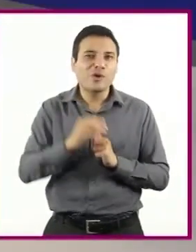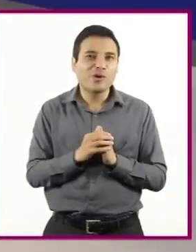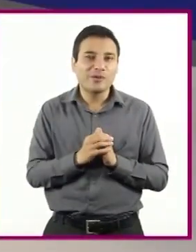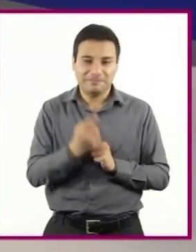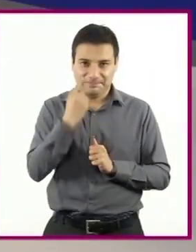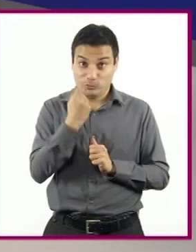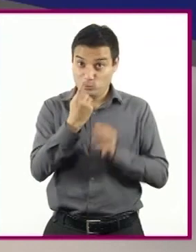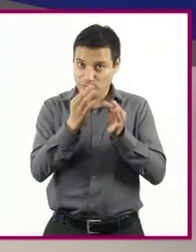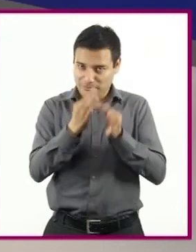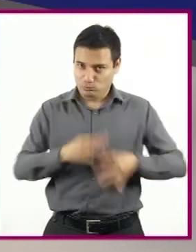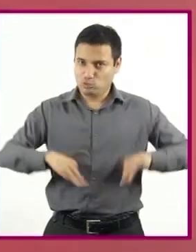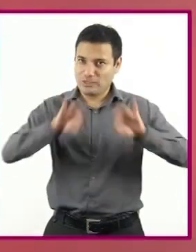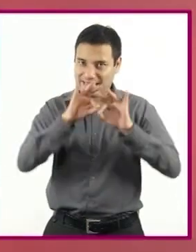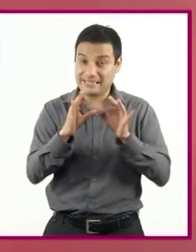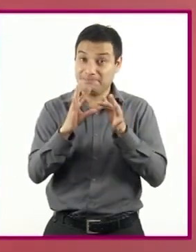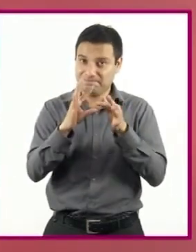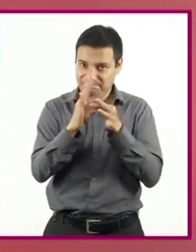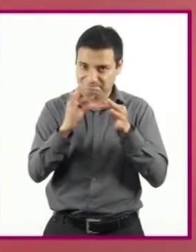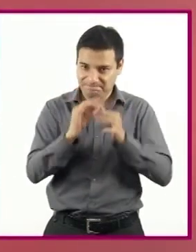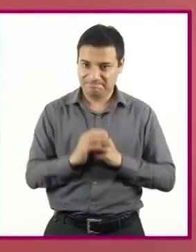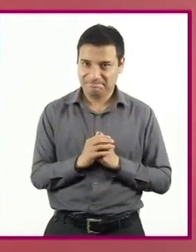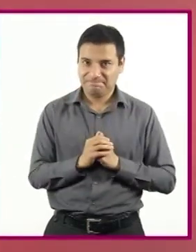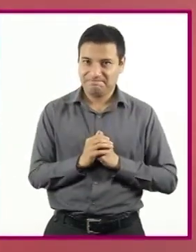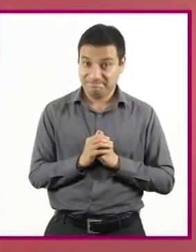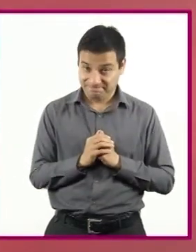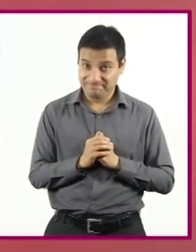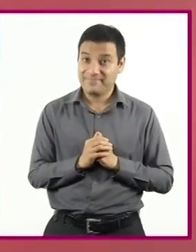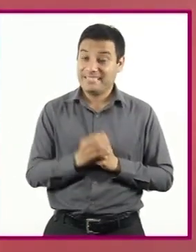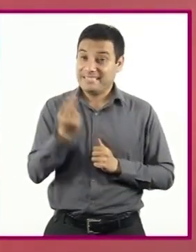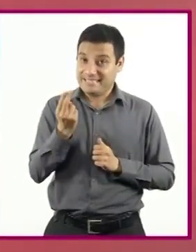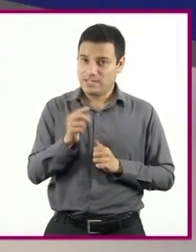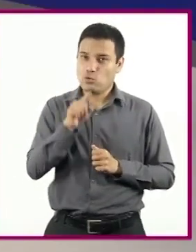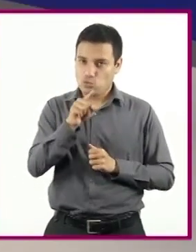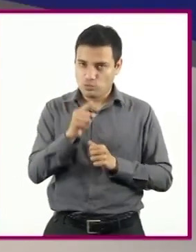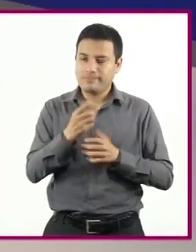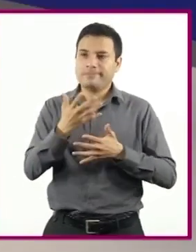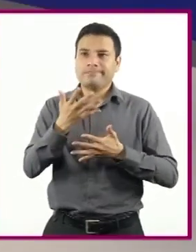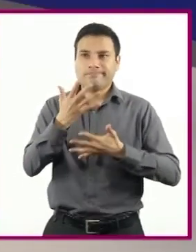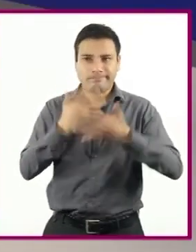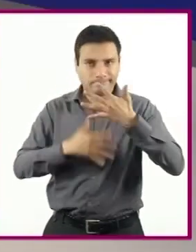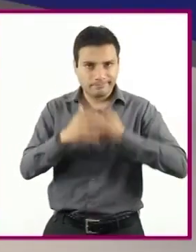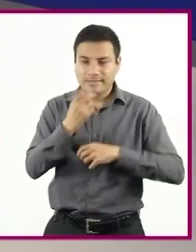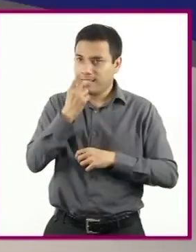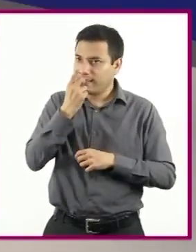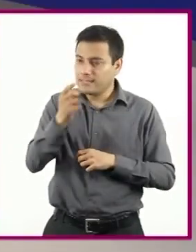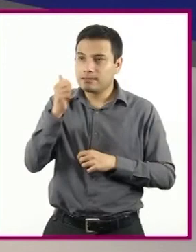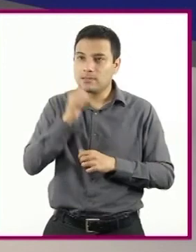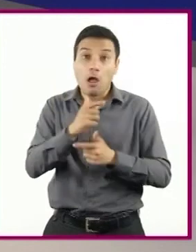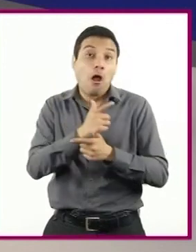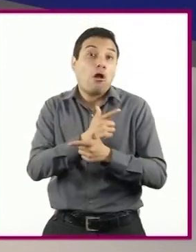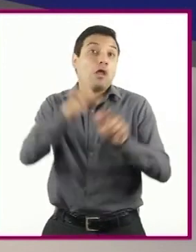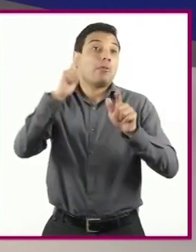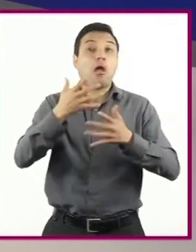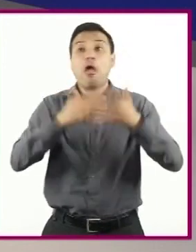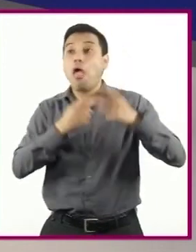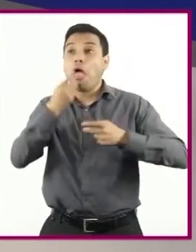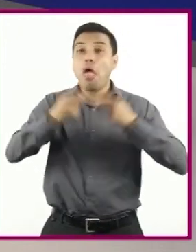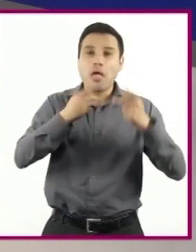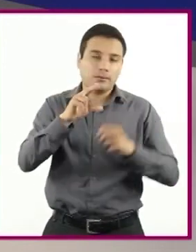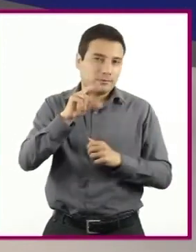muy importante de los dichos, refranes o pregones es su correcta pertinencia, ya que no podemos usarlos al azar, porque